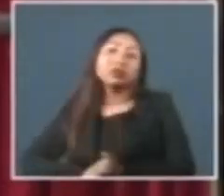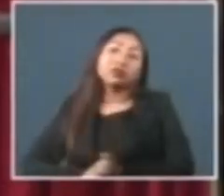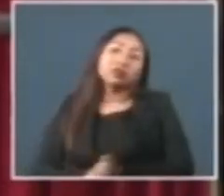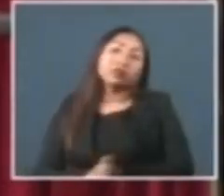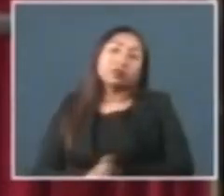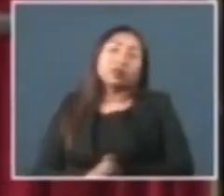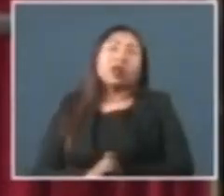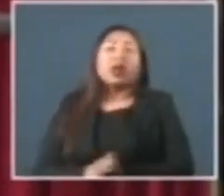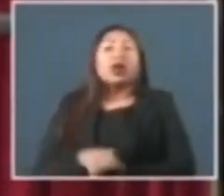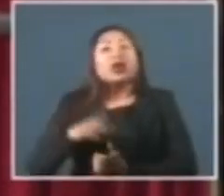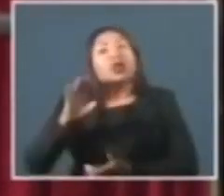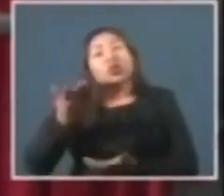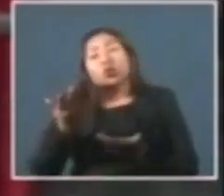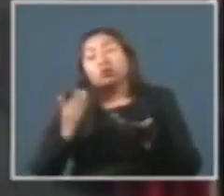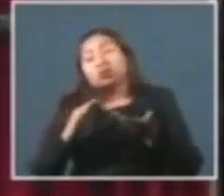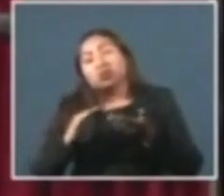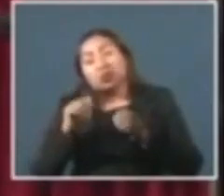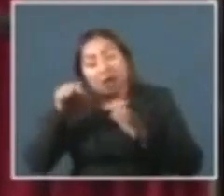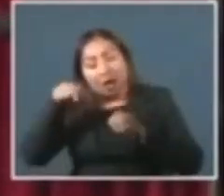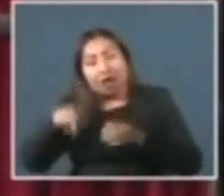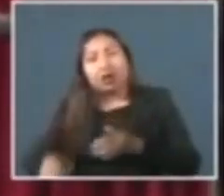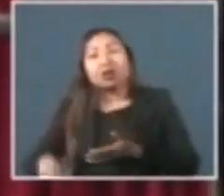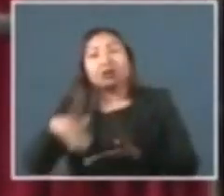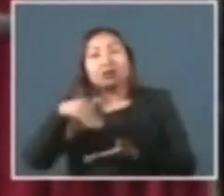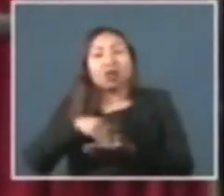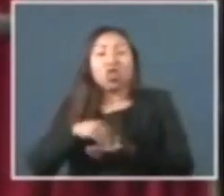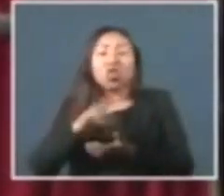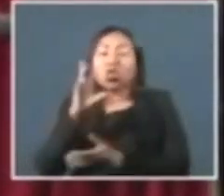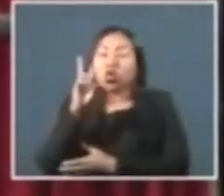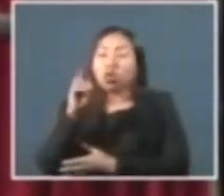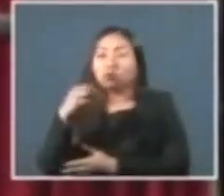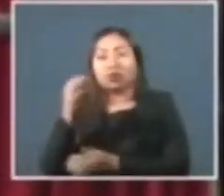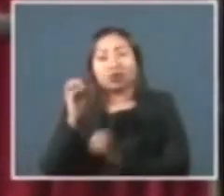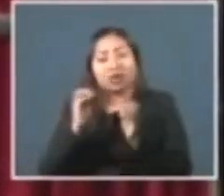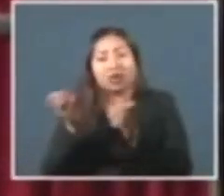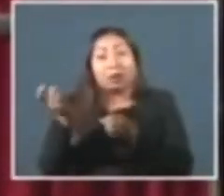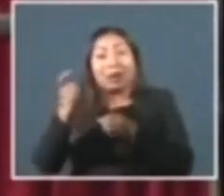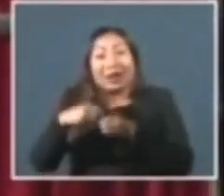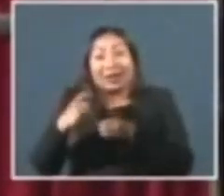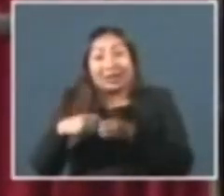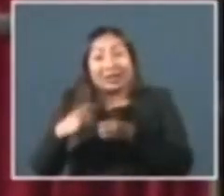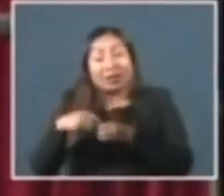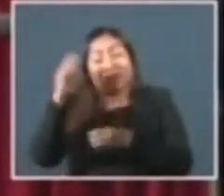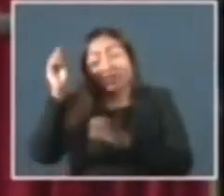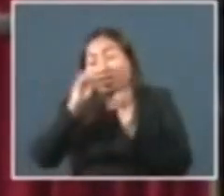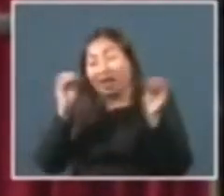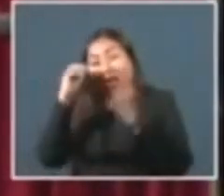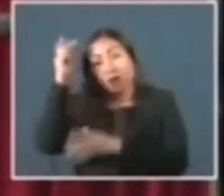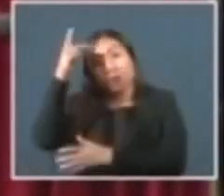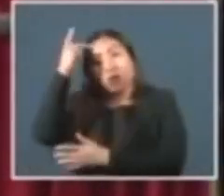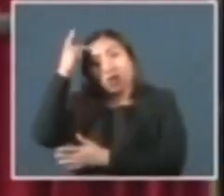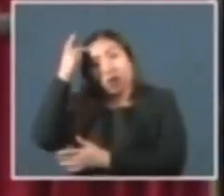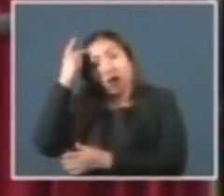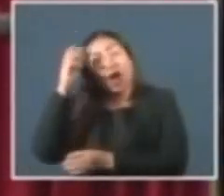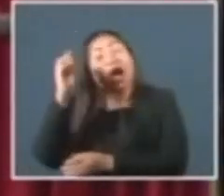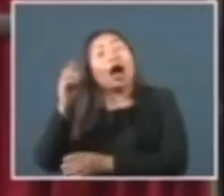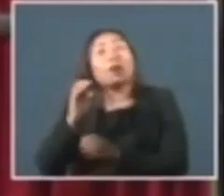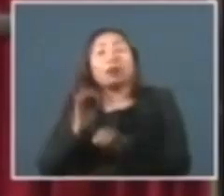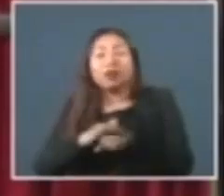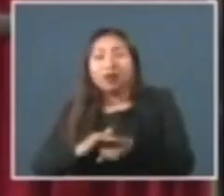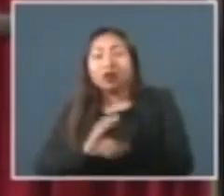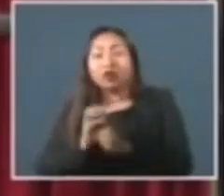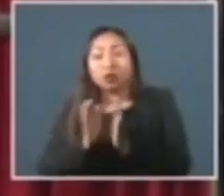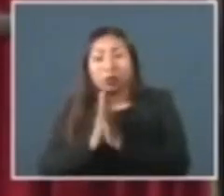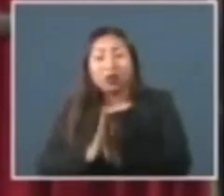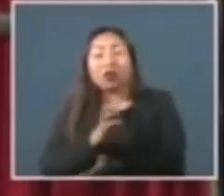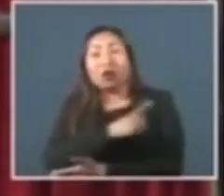Y es una ciudadana que hoy no pertenece a ningún partido político. Yo le pido a los diputados que